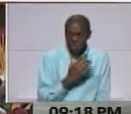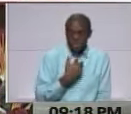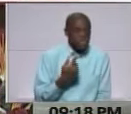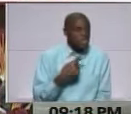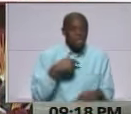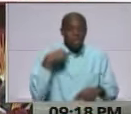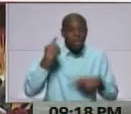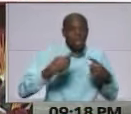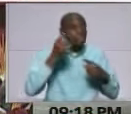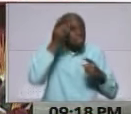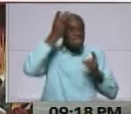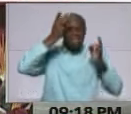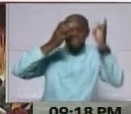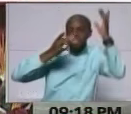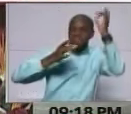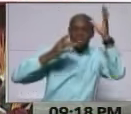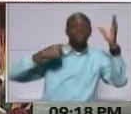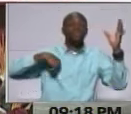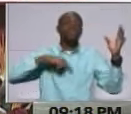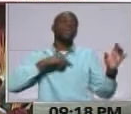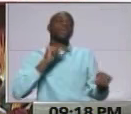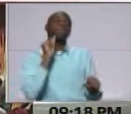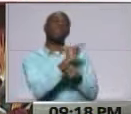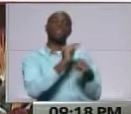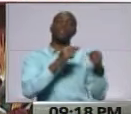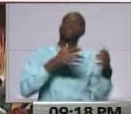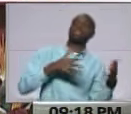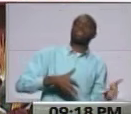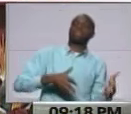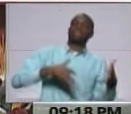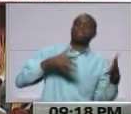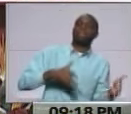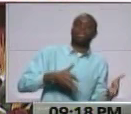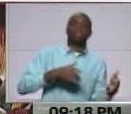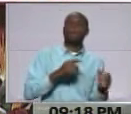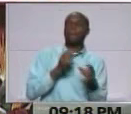Todos los días inventan algo y todos los días se les cae. Todos los días.